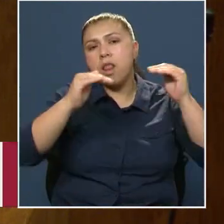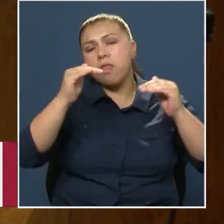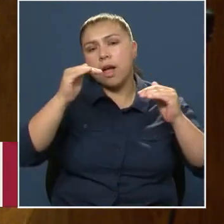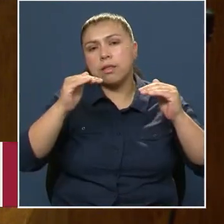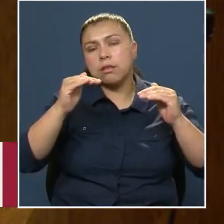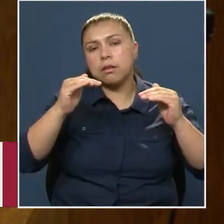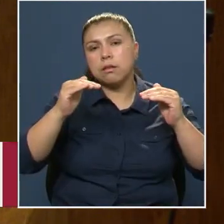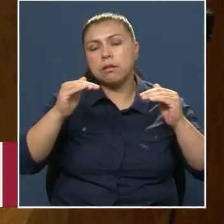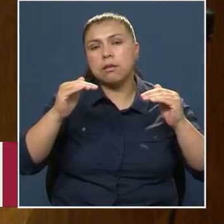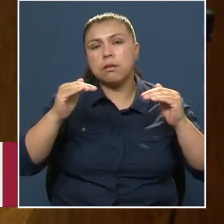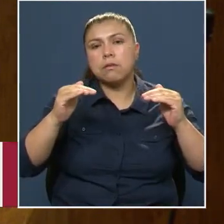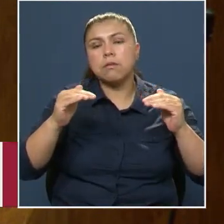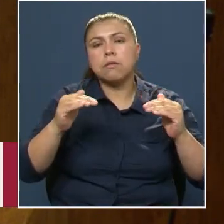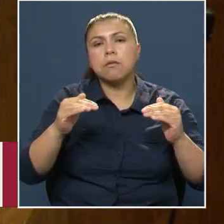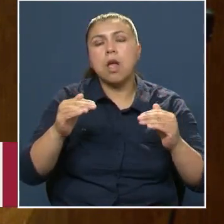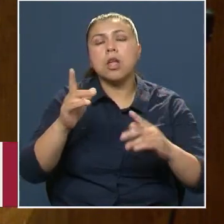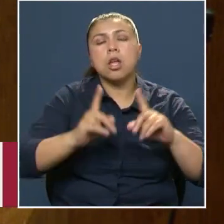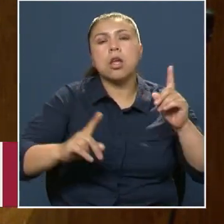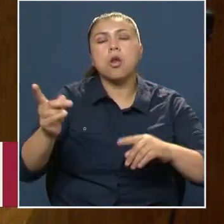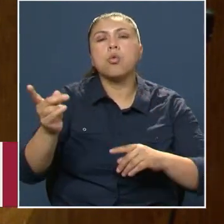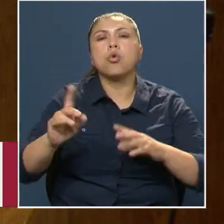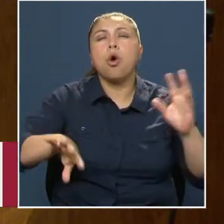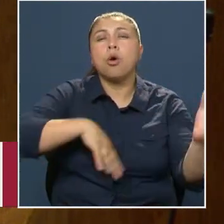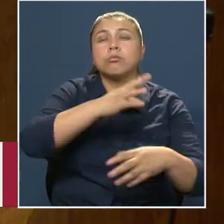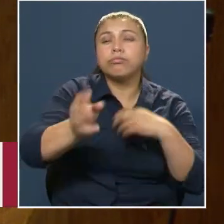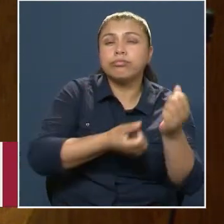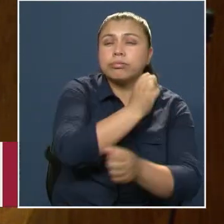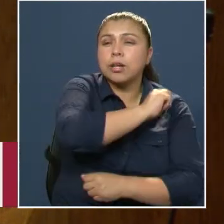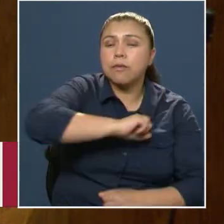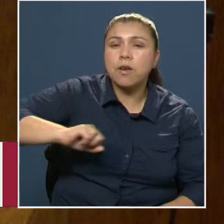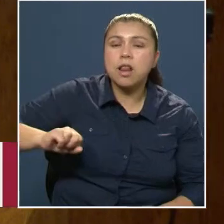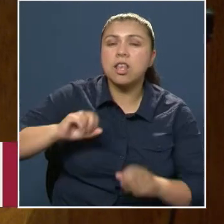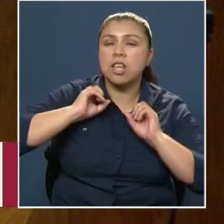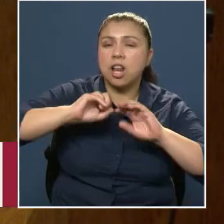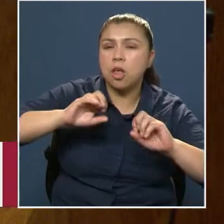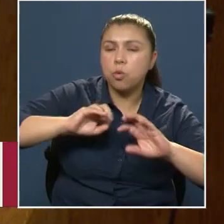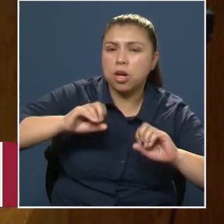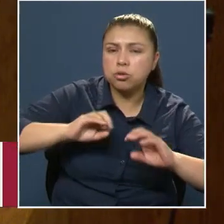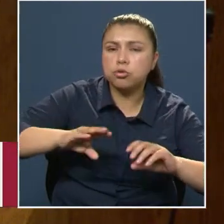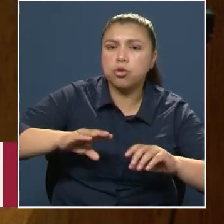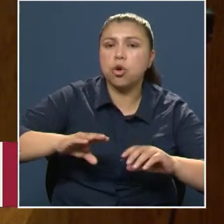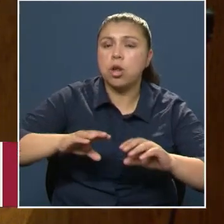rebeldes ante quienes quieren hacer de la educación un derecho y no un negocio.